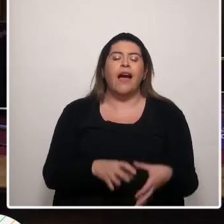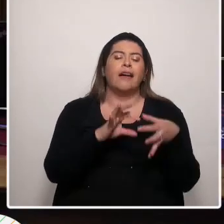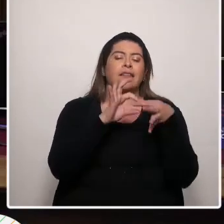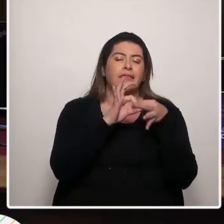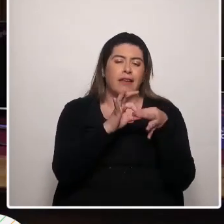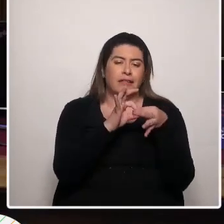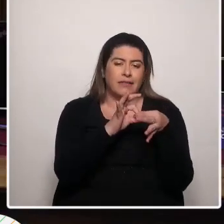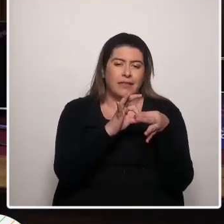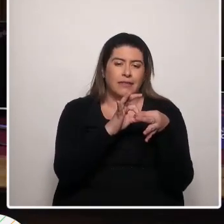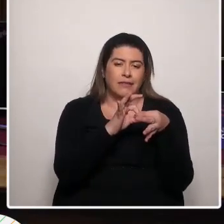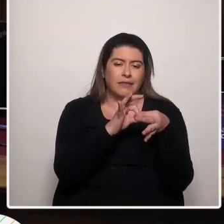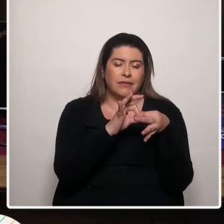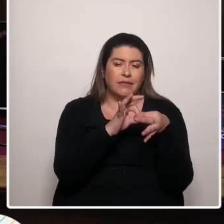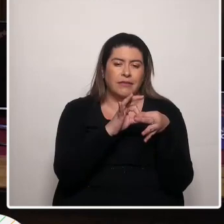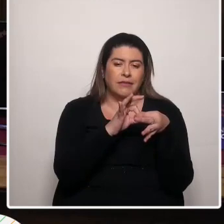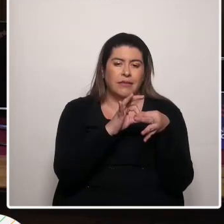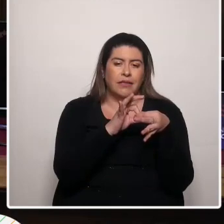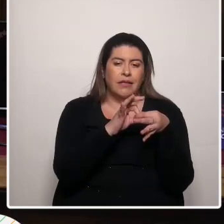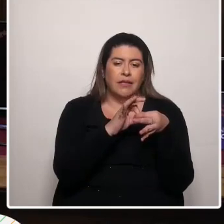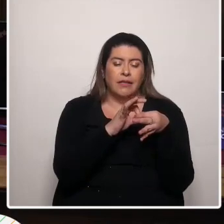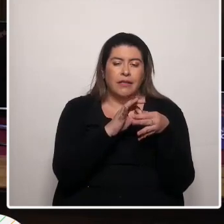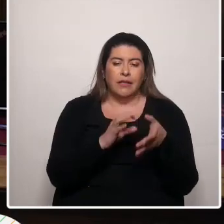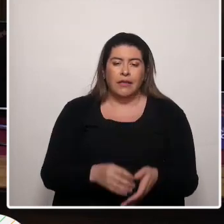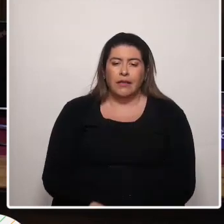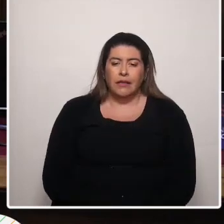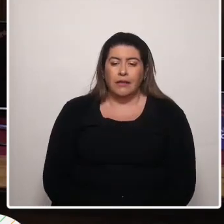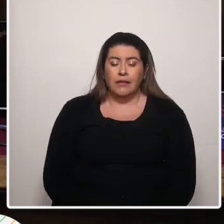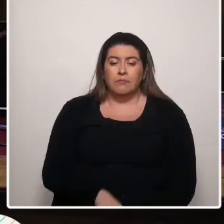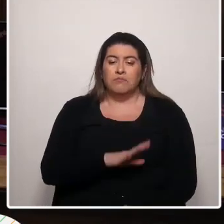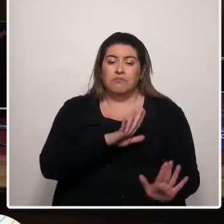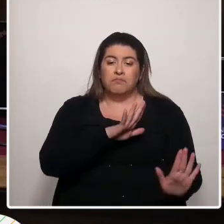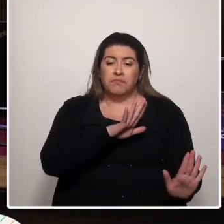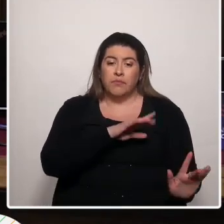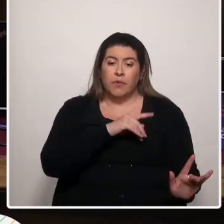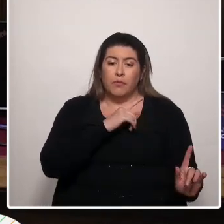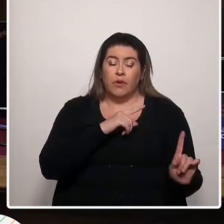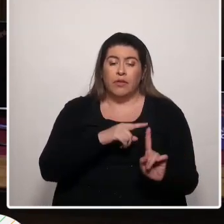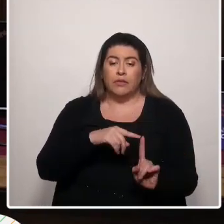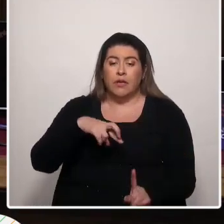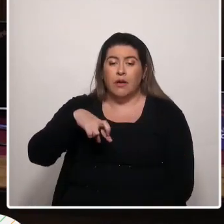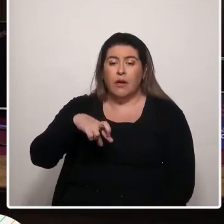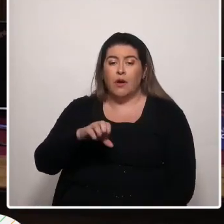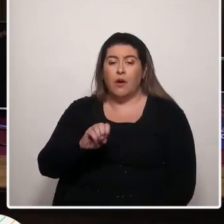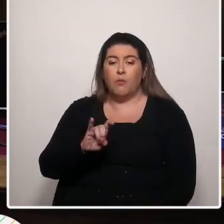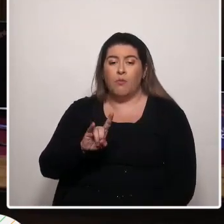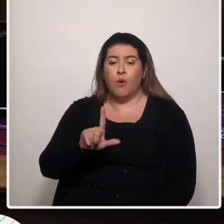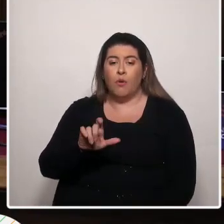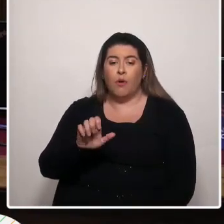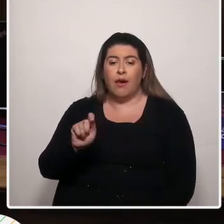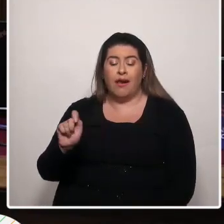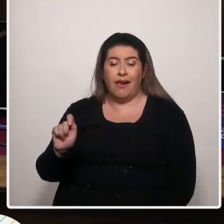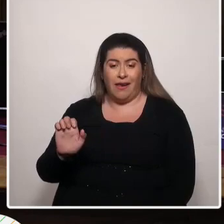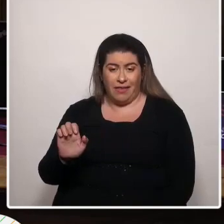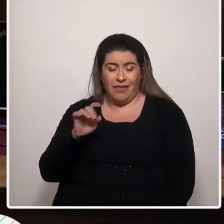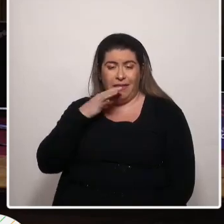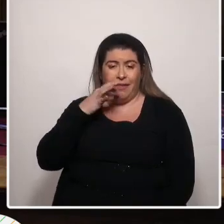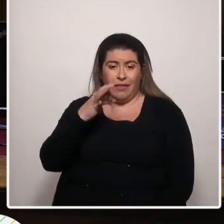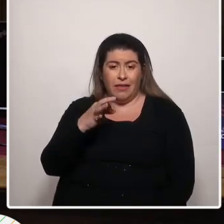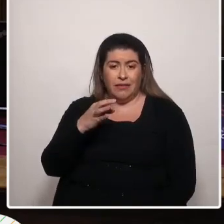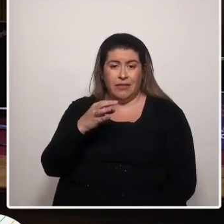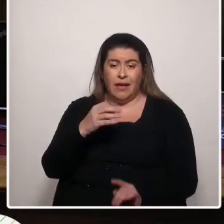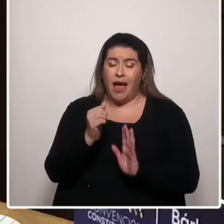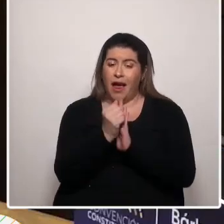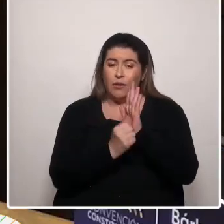Gracias. Bueno, adhiriéndome a las palabras de mi colega Natalia Enríquez, en el artículo 3 de las normas de